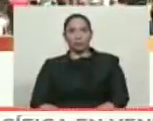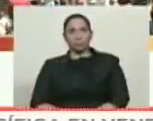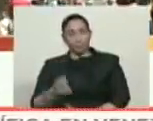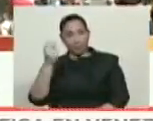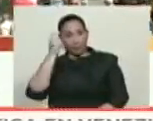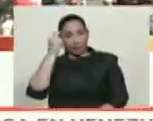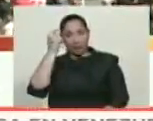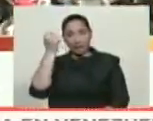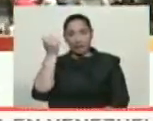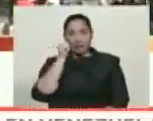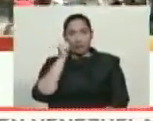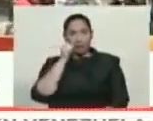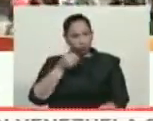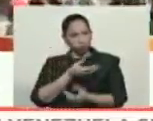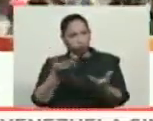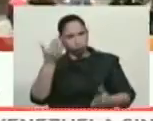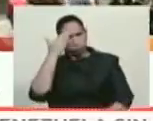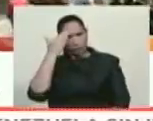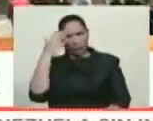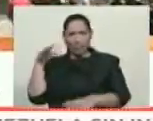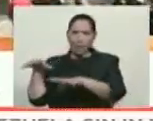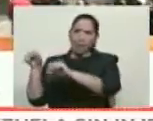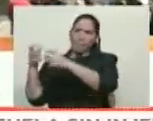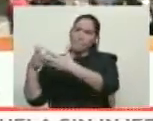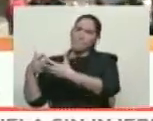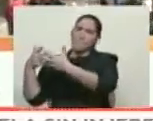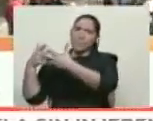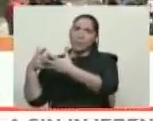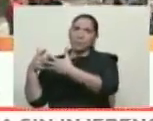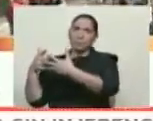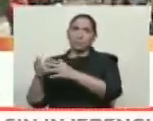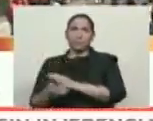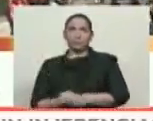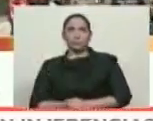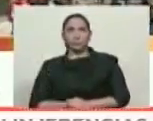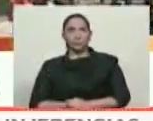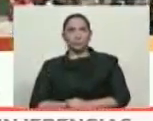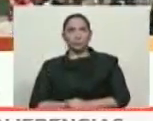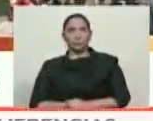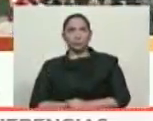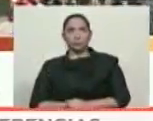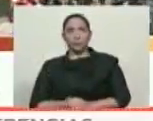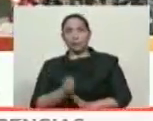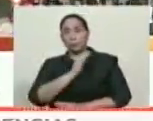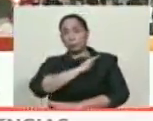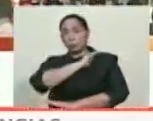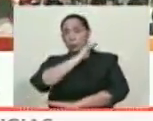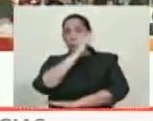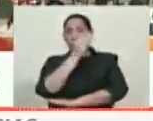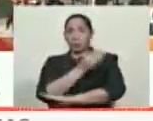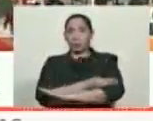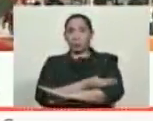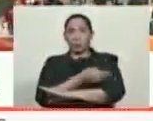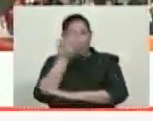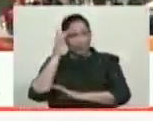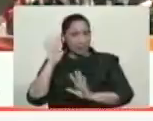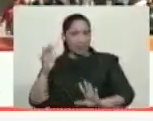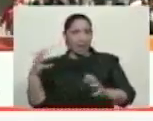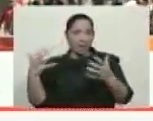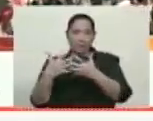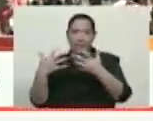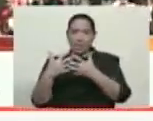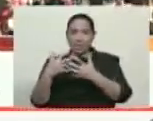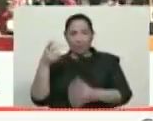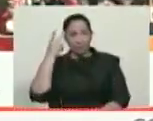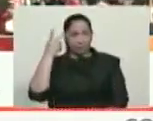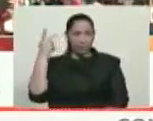sábado, ustedes saben que el imperio ha intensificado una especie de guerra psicológica contra